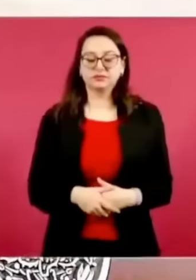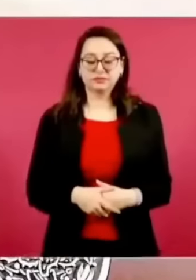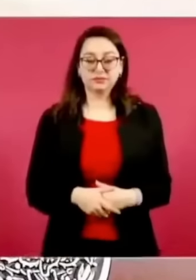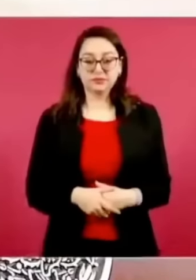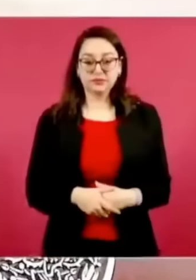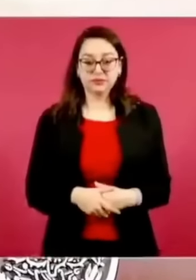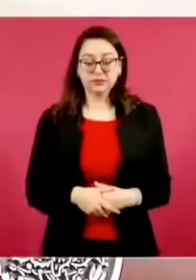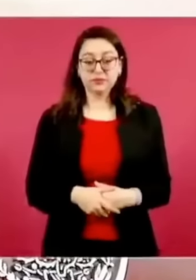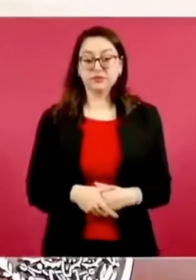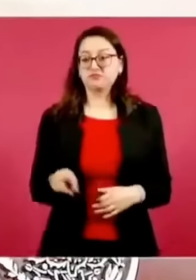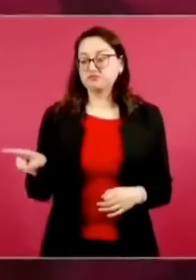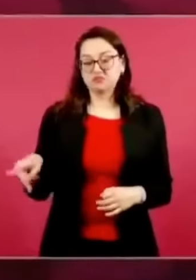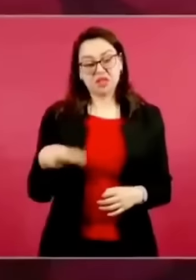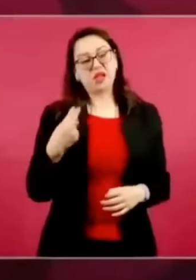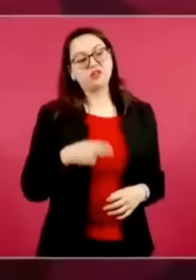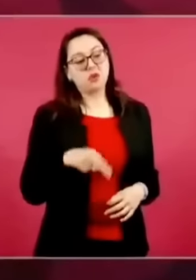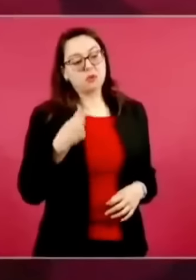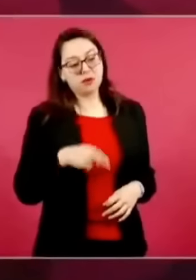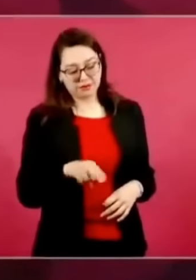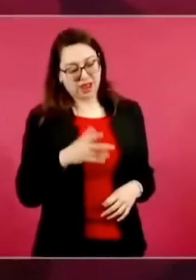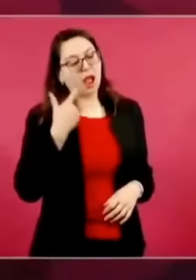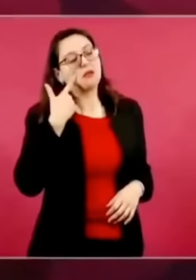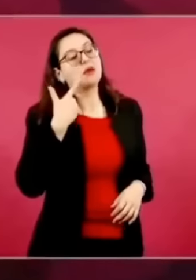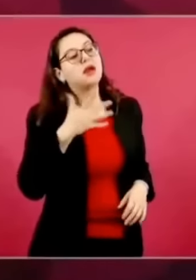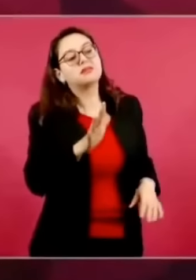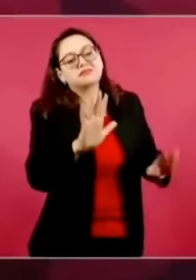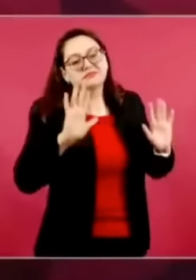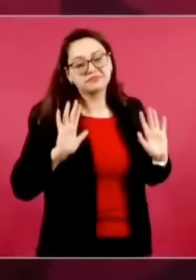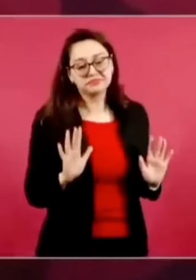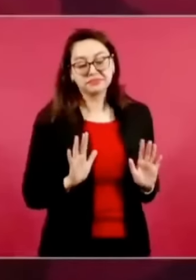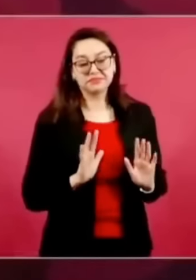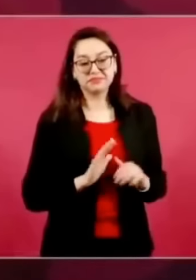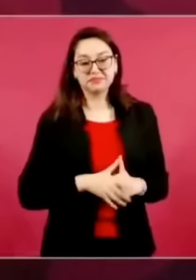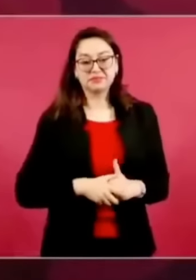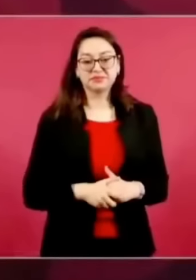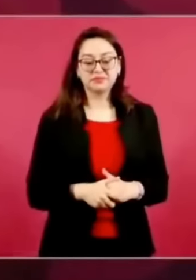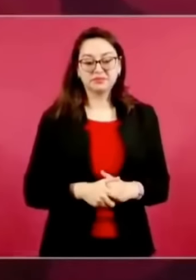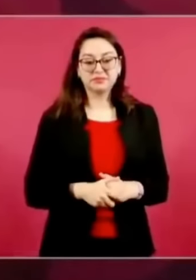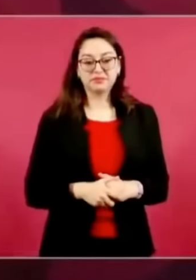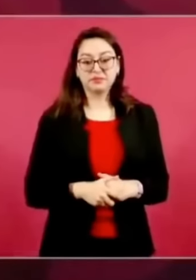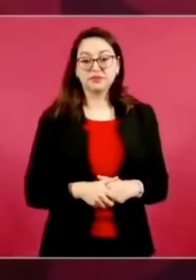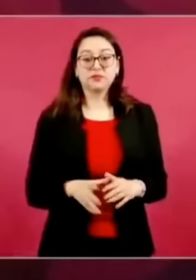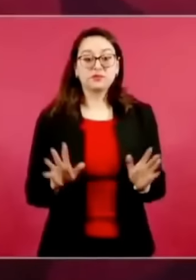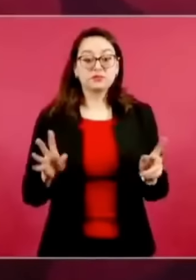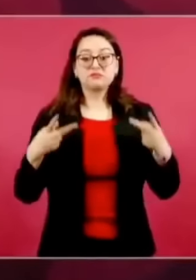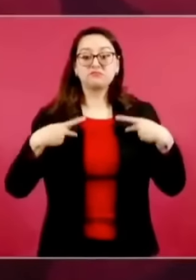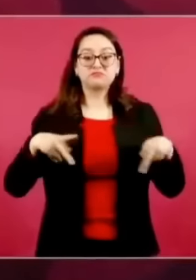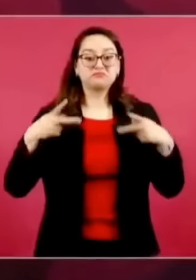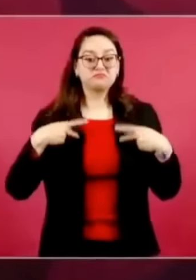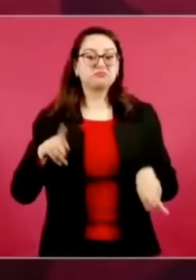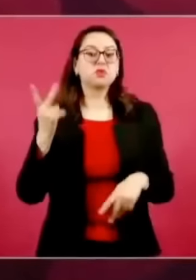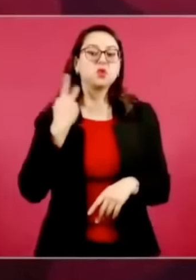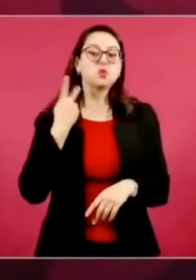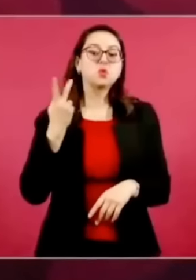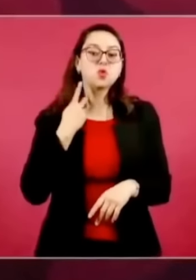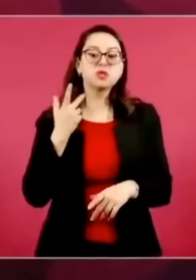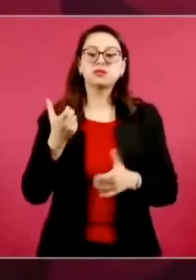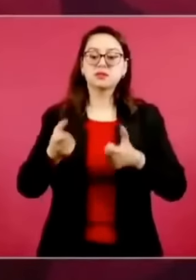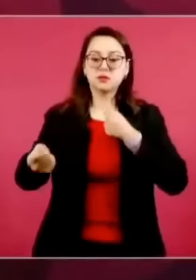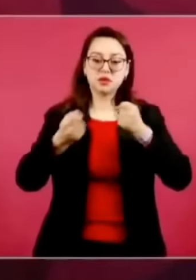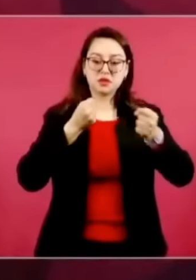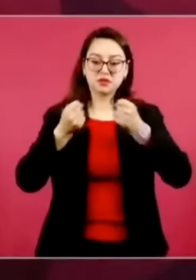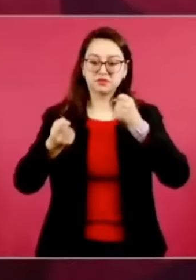Y entonces le daba un nombre de un supuesto opositor o de un político o de un periodista